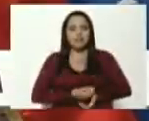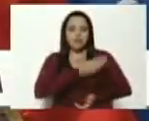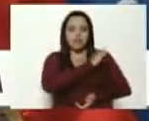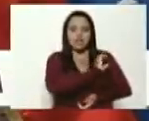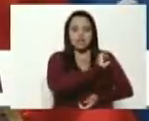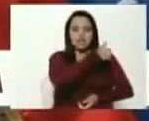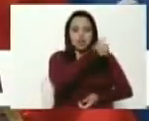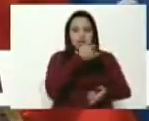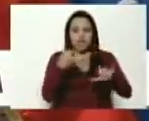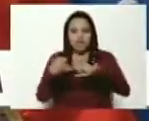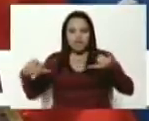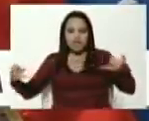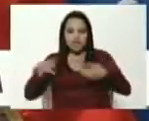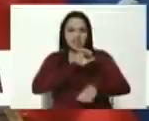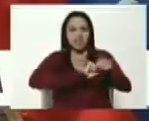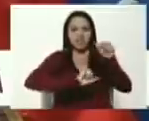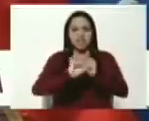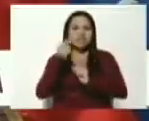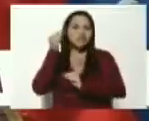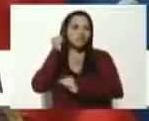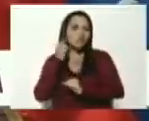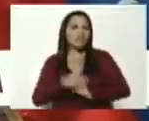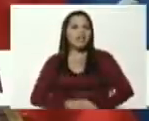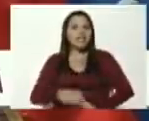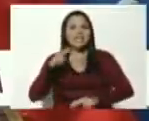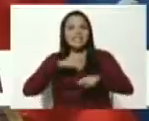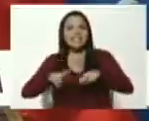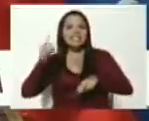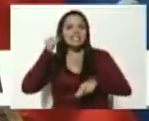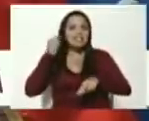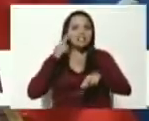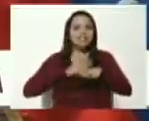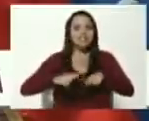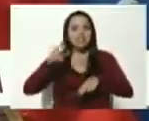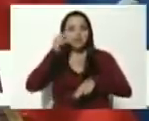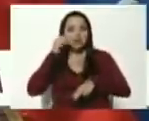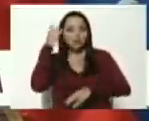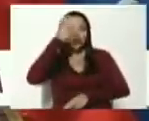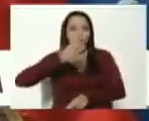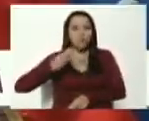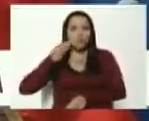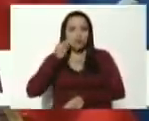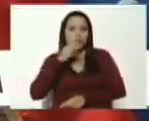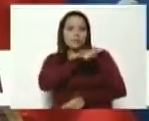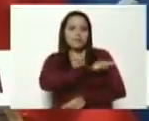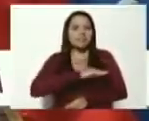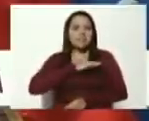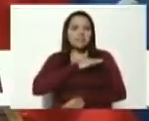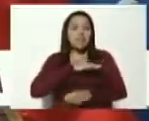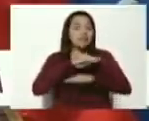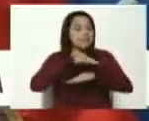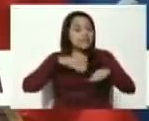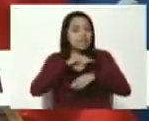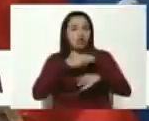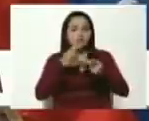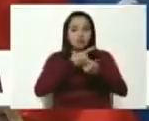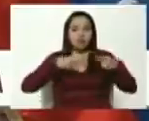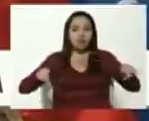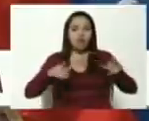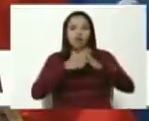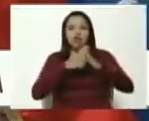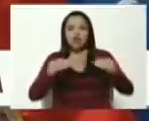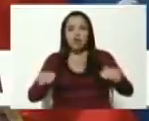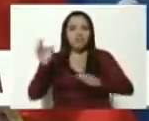de Línea de Defensa de la Mujer, de Niños, Niños y Adolescentes, del Ministerio Público, todas